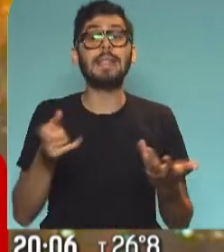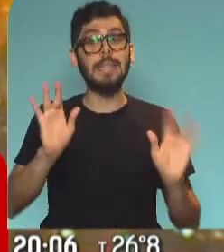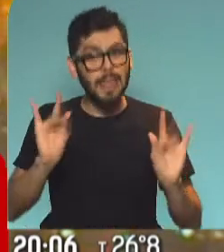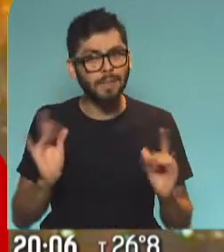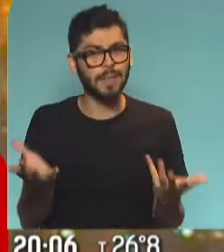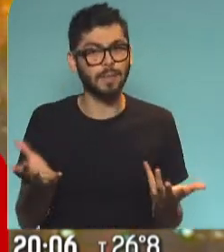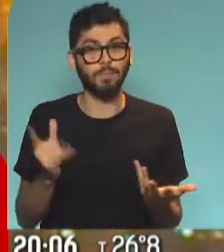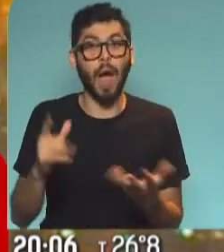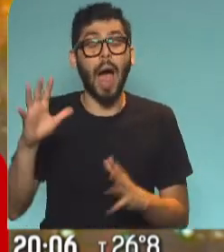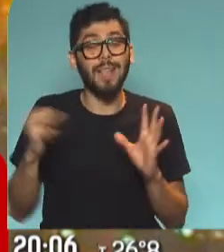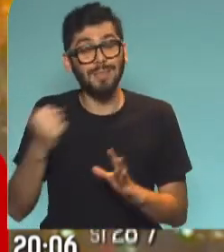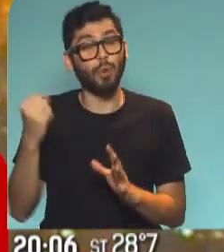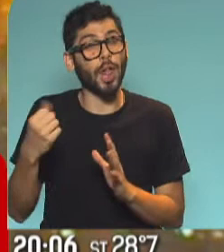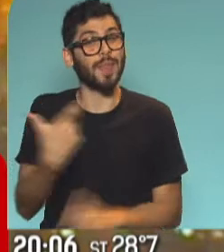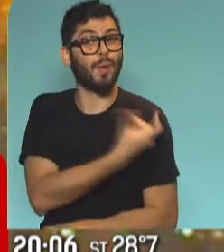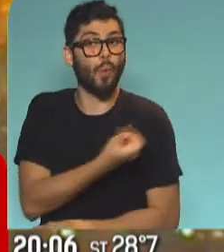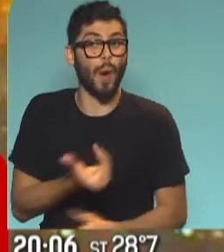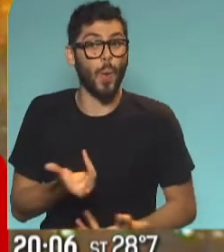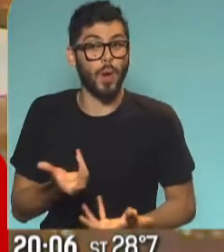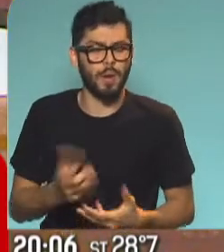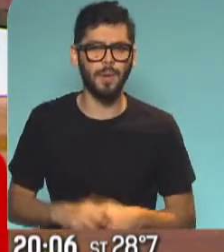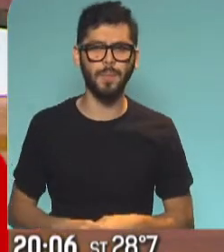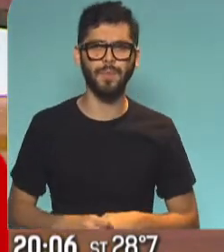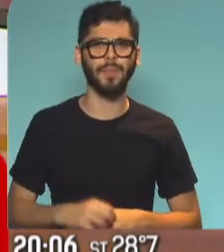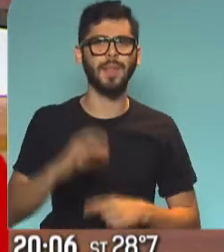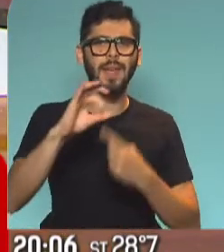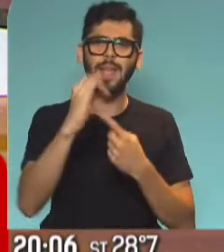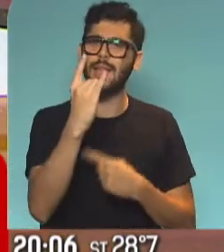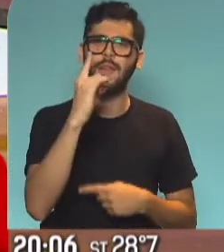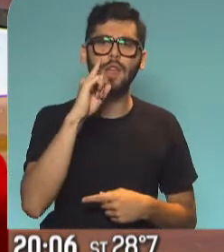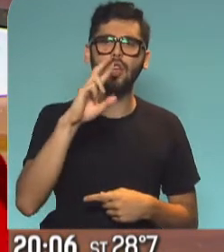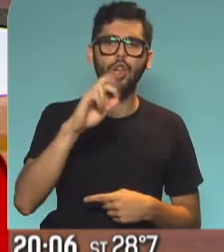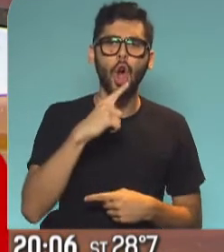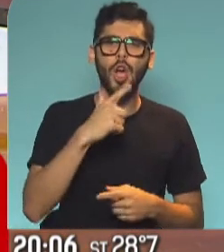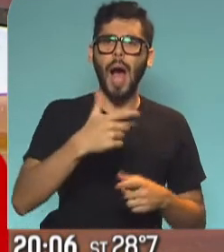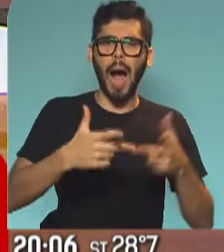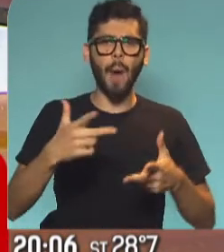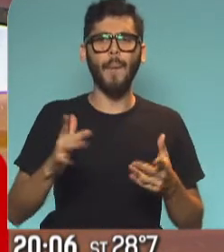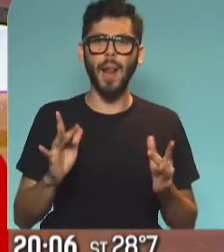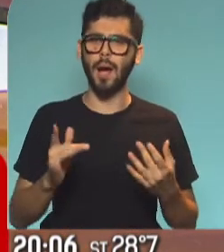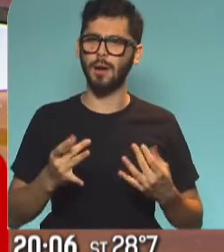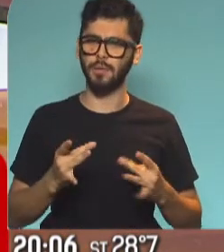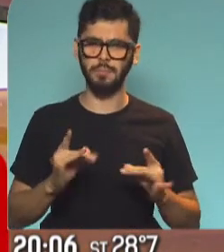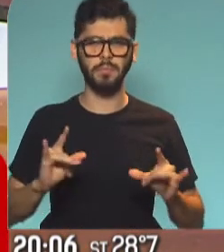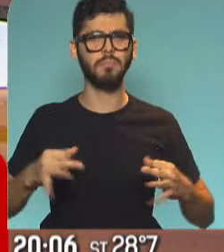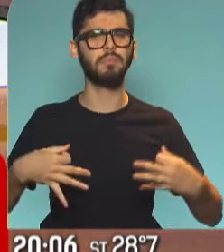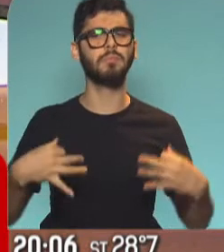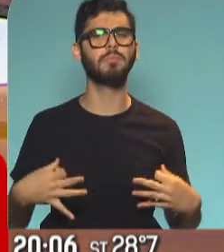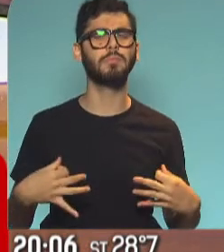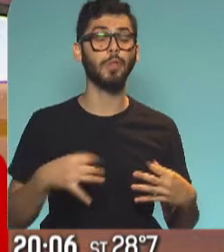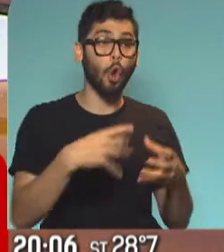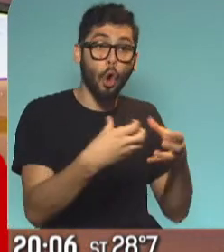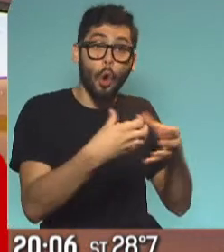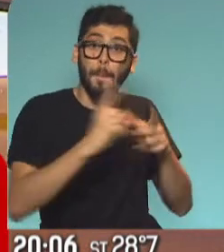tenerlos vacunados. Más allá de Fernán Quirós, que suele hablar con una prudencia que no es la misma que otros compañeros de partido, se